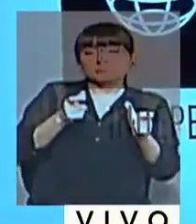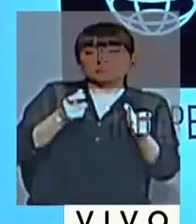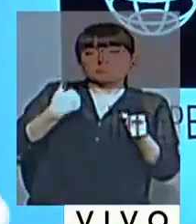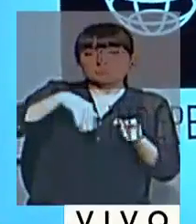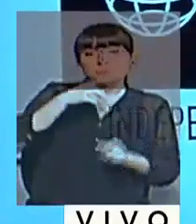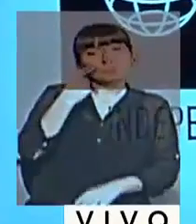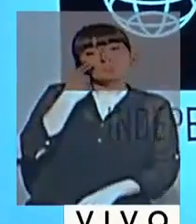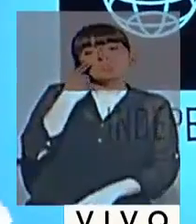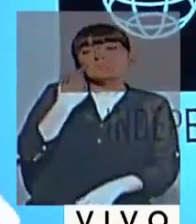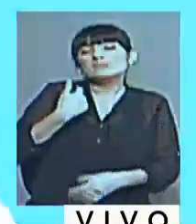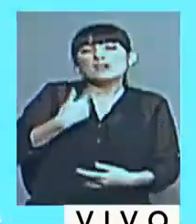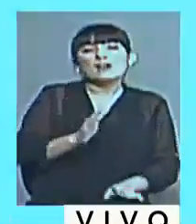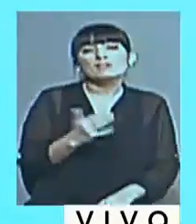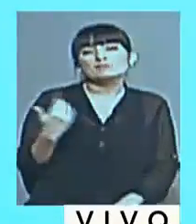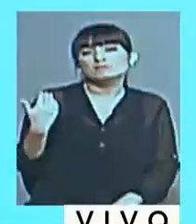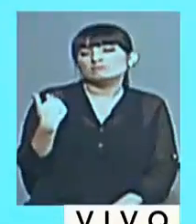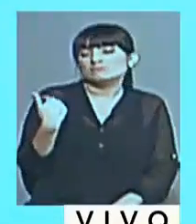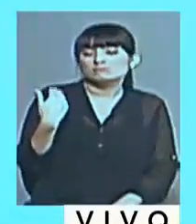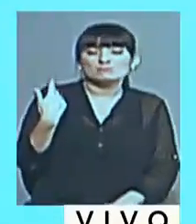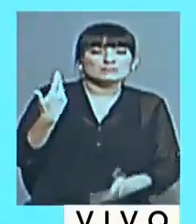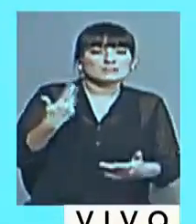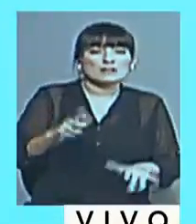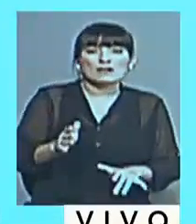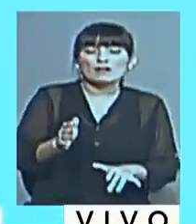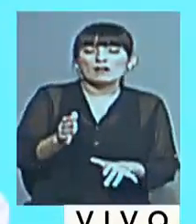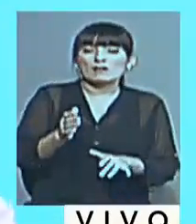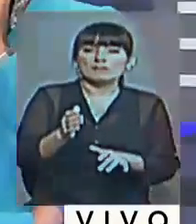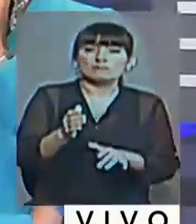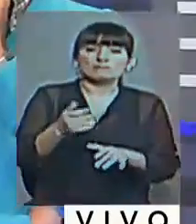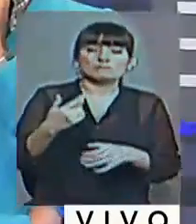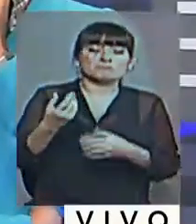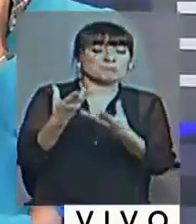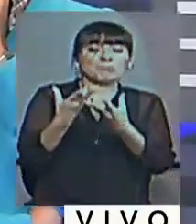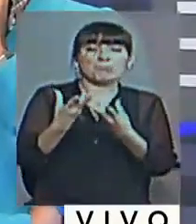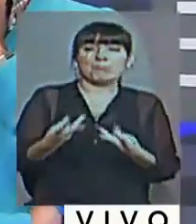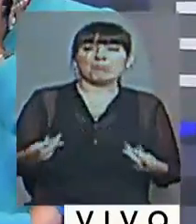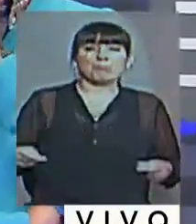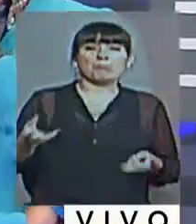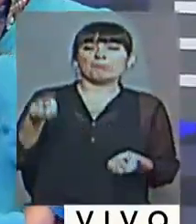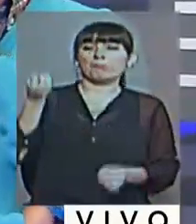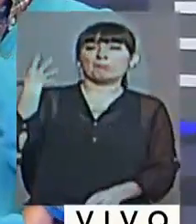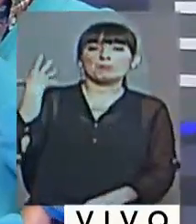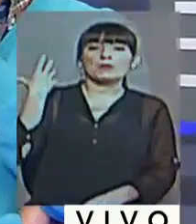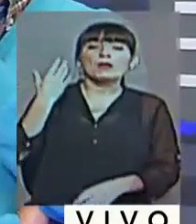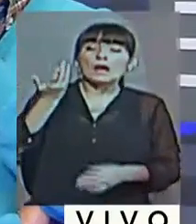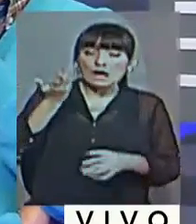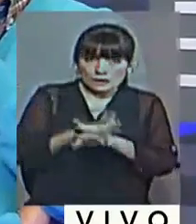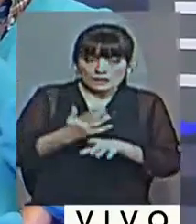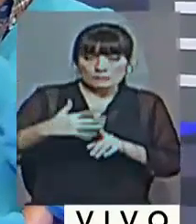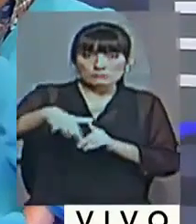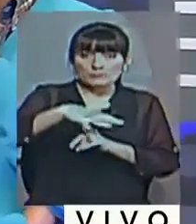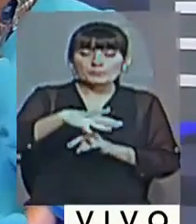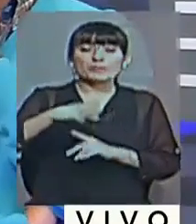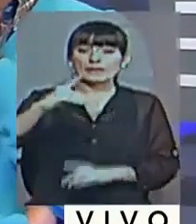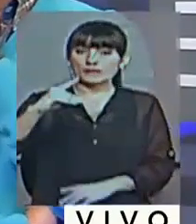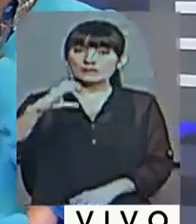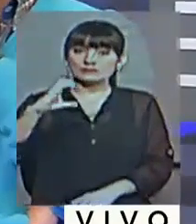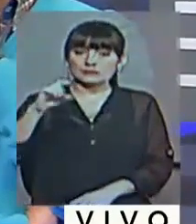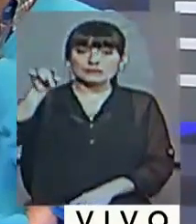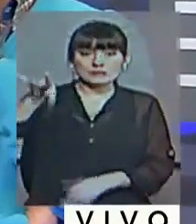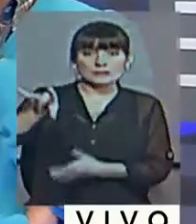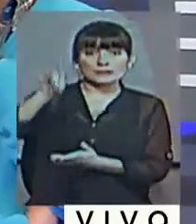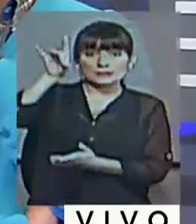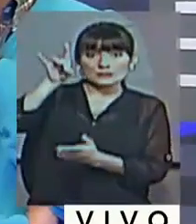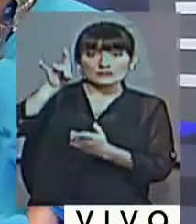no merece la pena llorar sobre la leche derramada. Tenemos una realidad. La democracia cristiana ha optado por